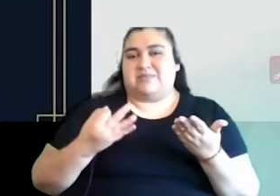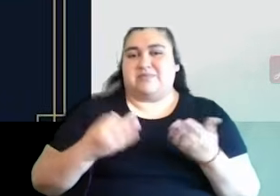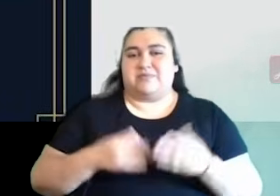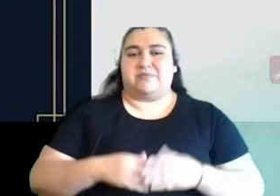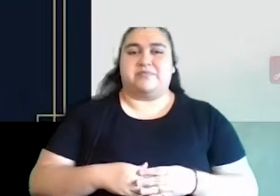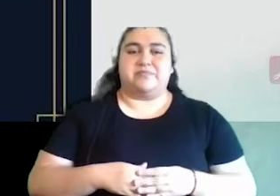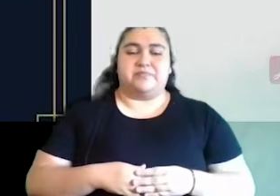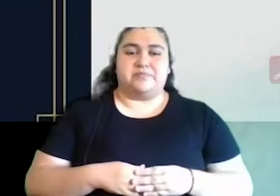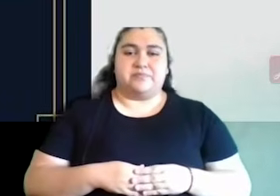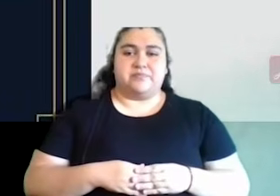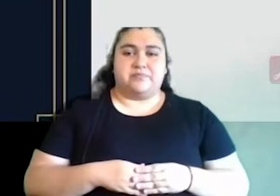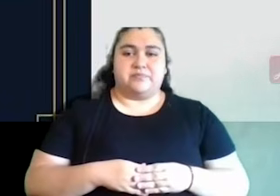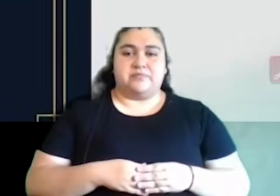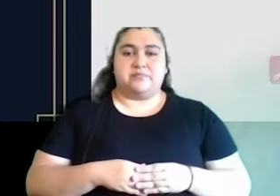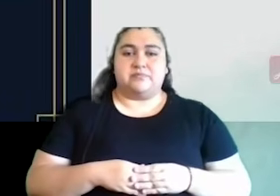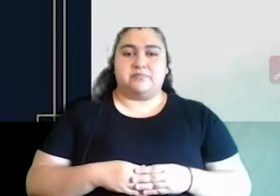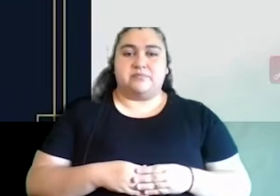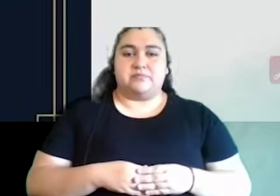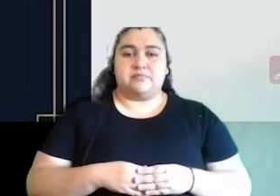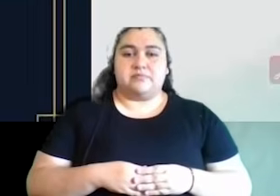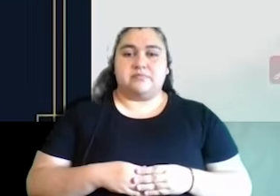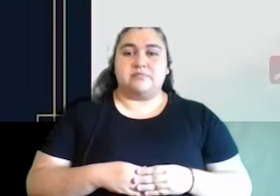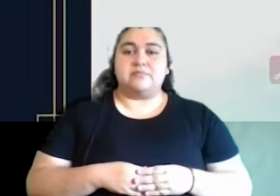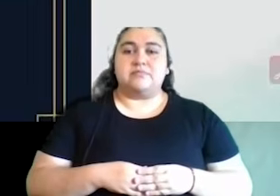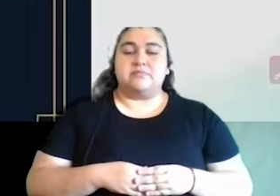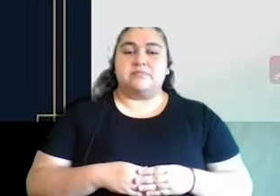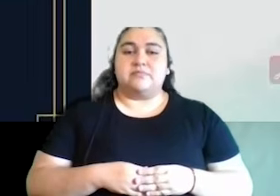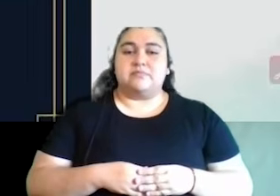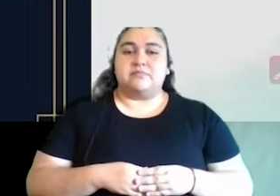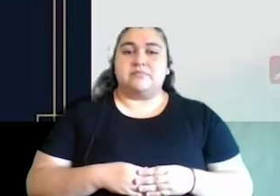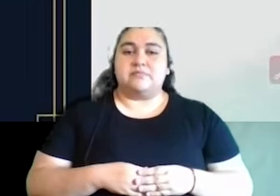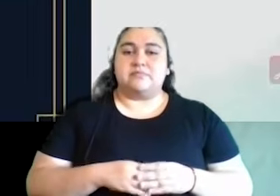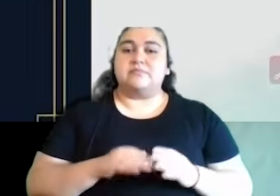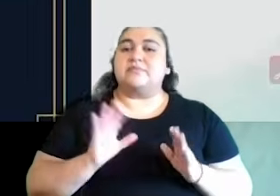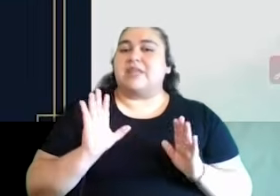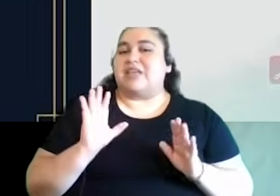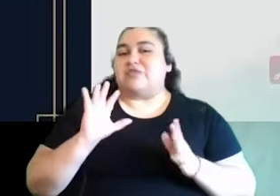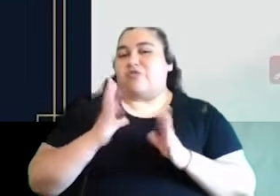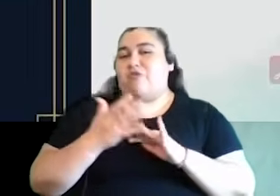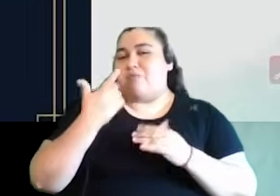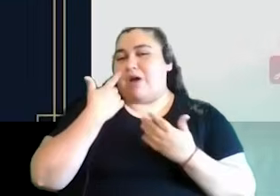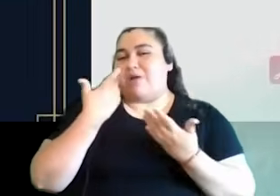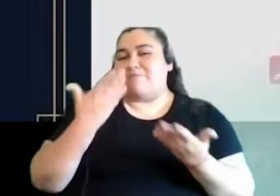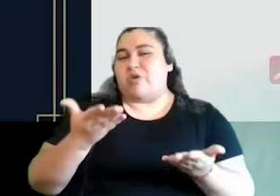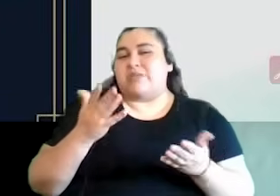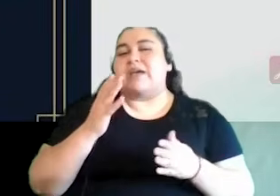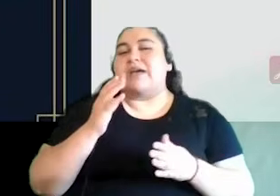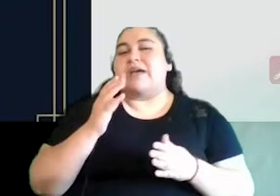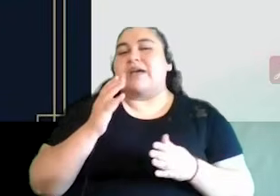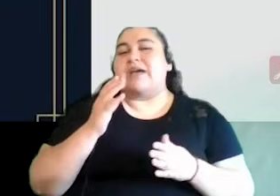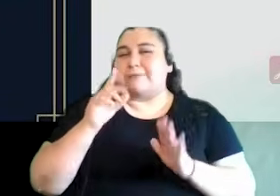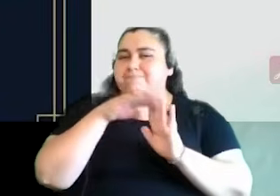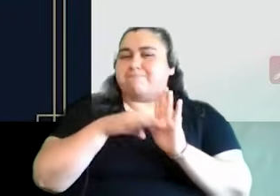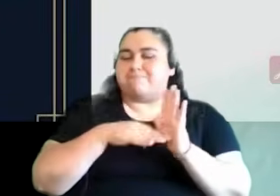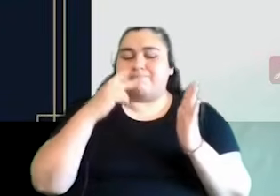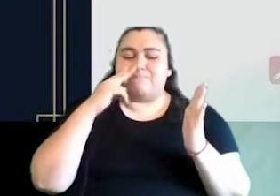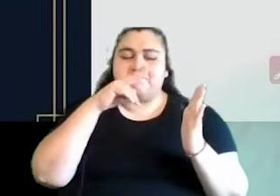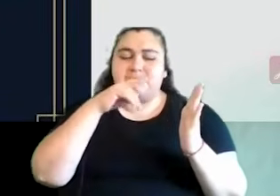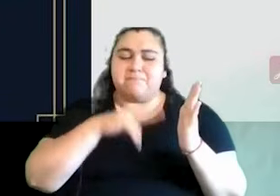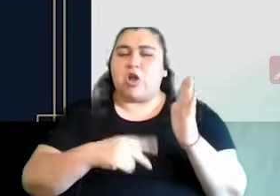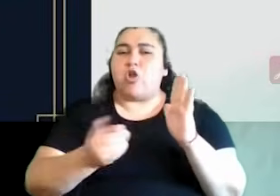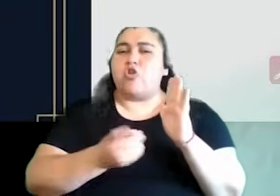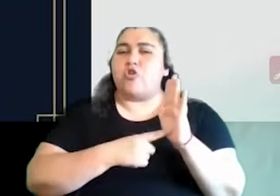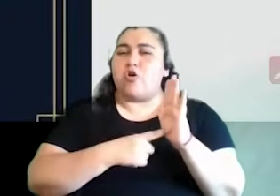Esta es una apreciación importante porque cuando uno va leyendo la norma, aparecen algunos conceptos nuevos que después vamos